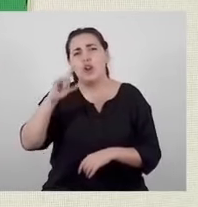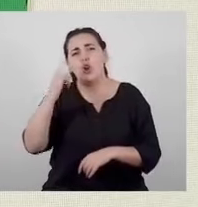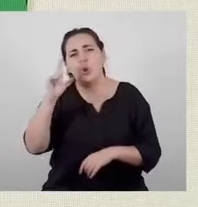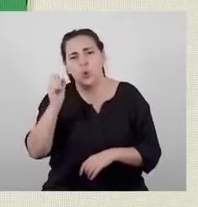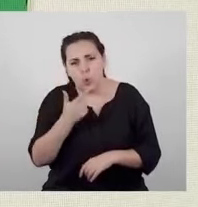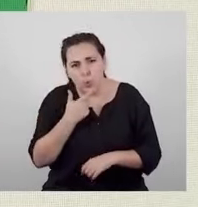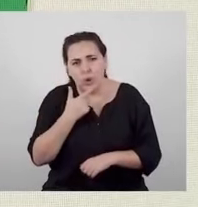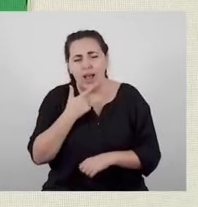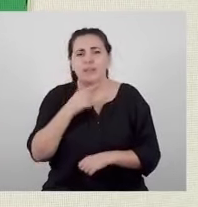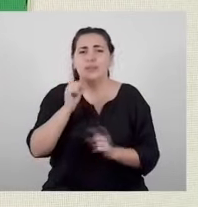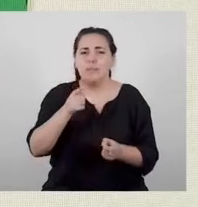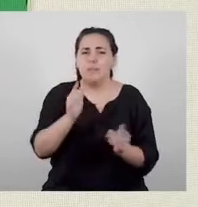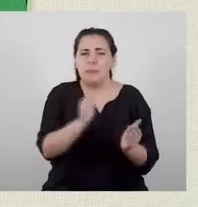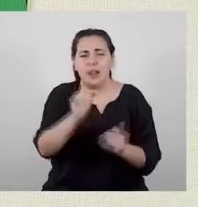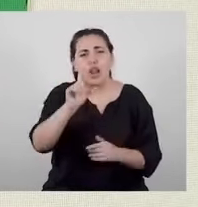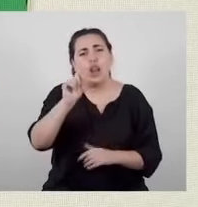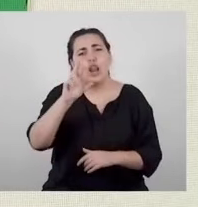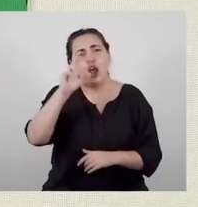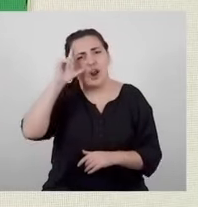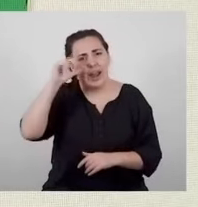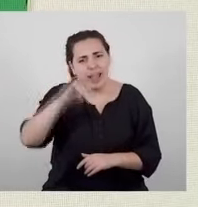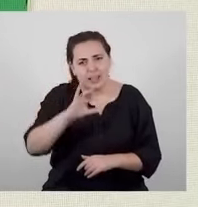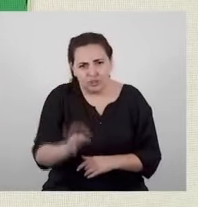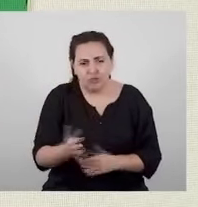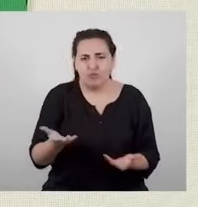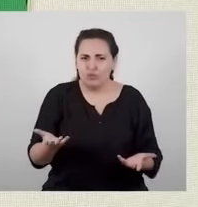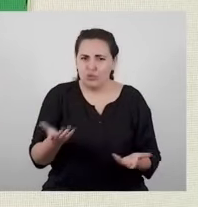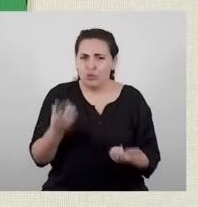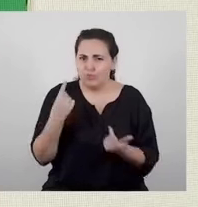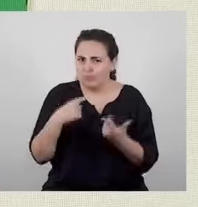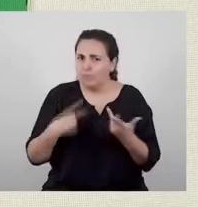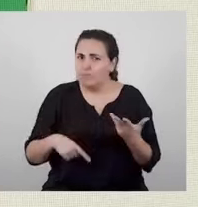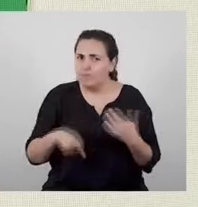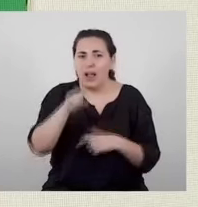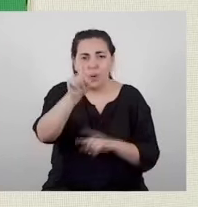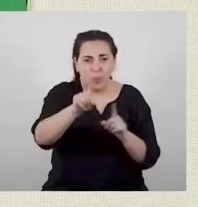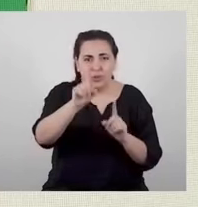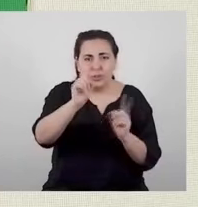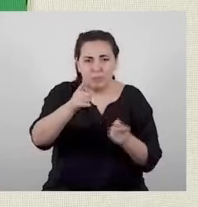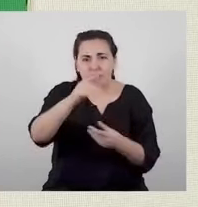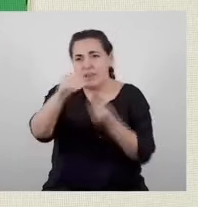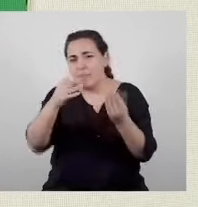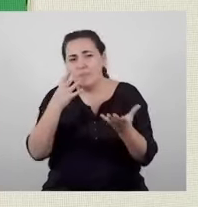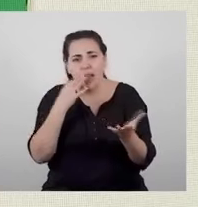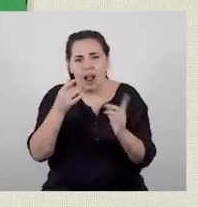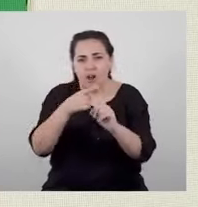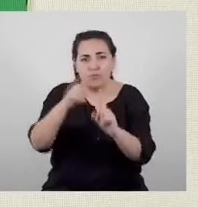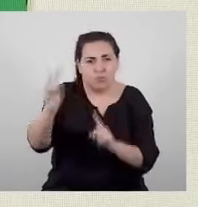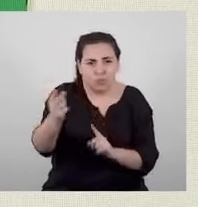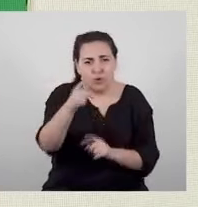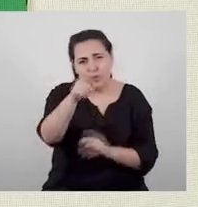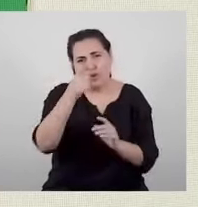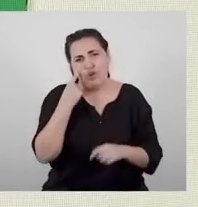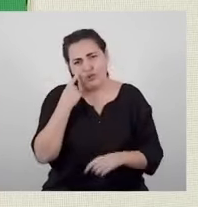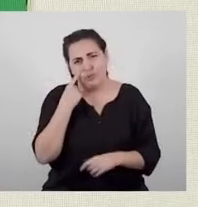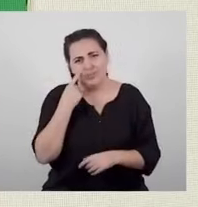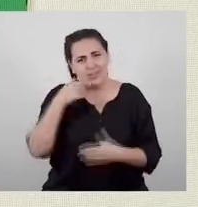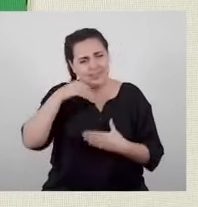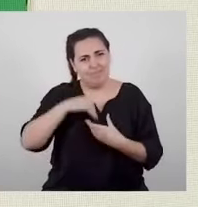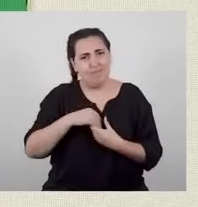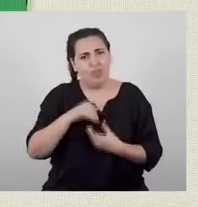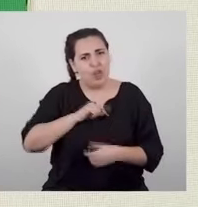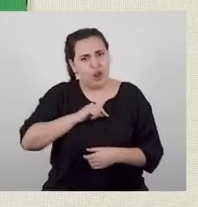seguramente si vos perdiste un familiar sabés de ese dolor entonces uno desde este lado quiere agradecer yo quiero